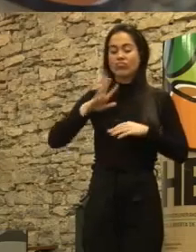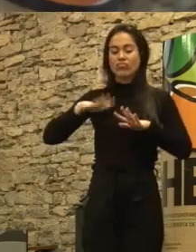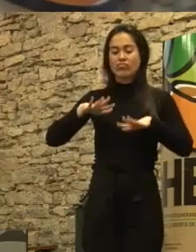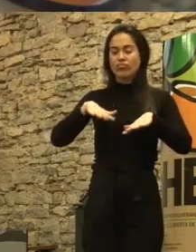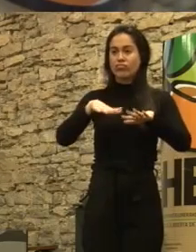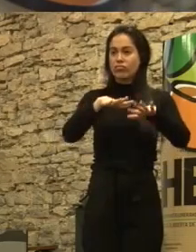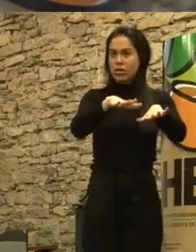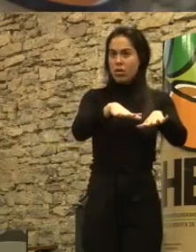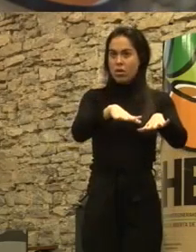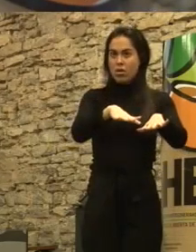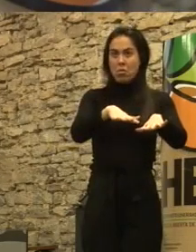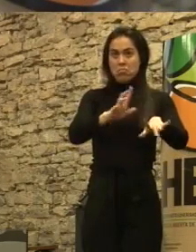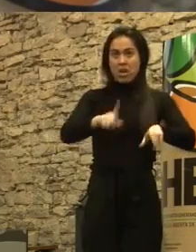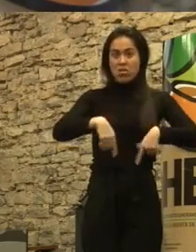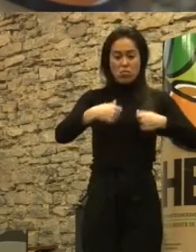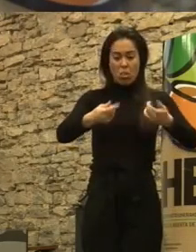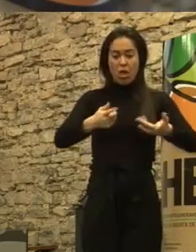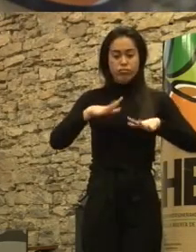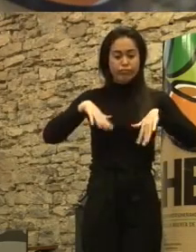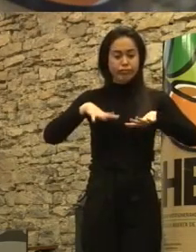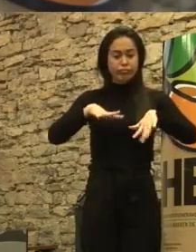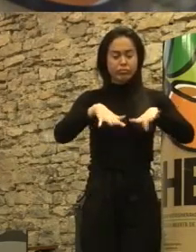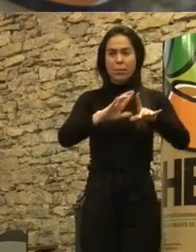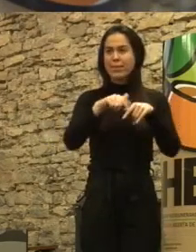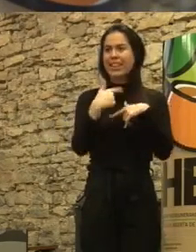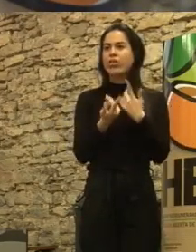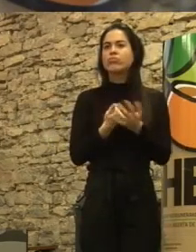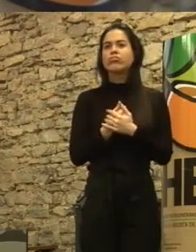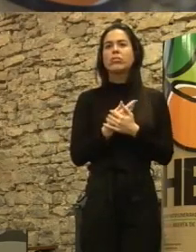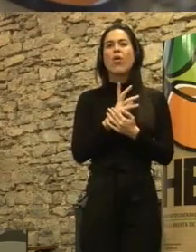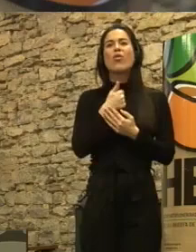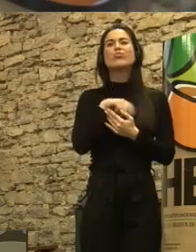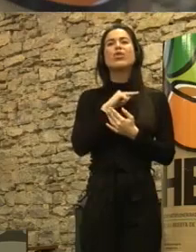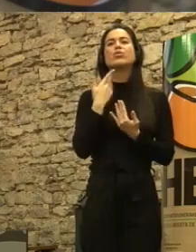fueron totalmente espontáneas, fue hacer un llamamiento para que